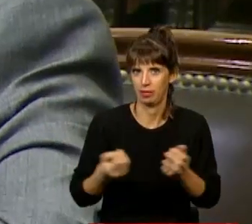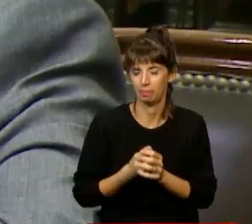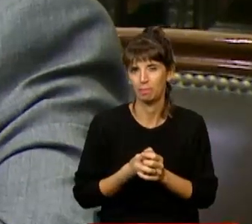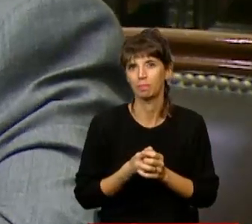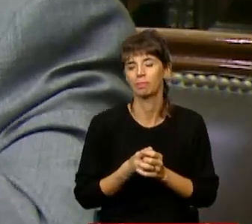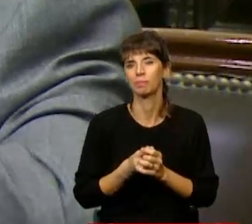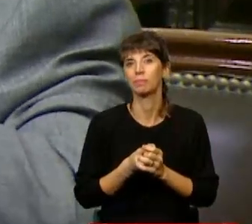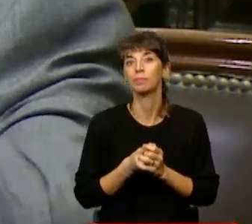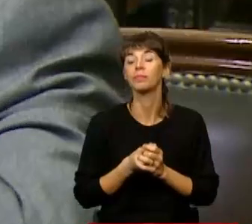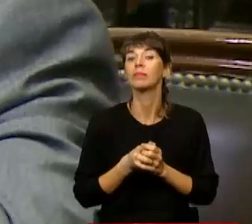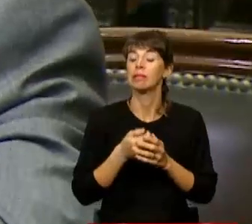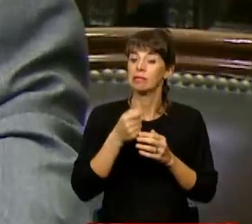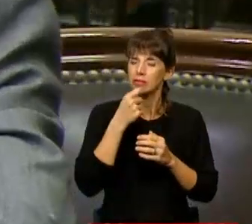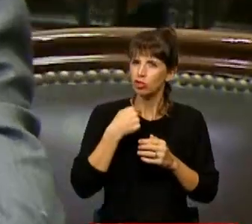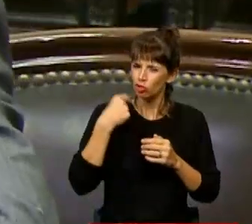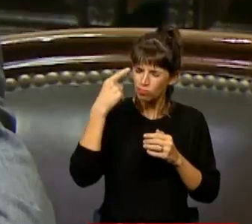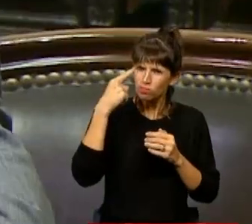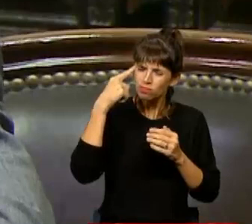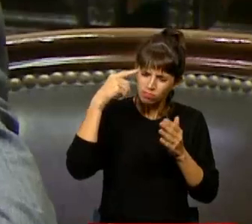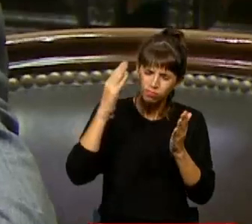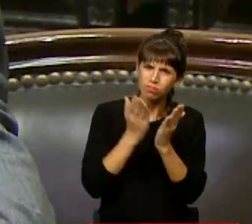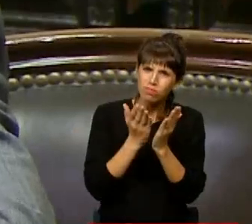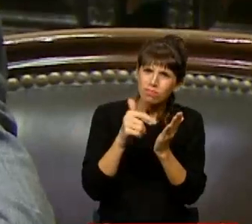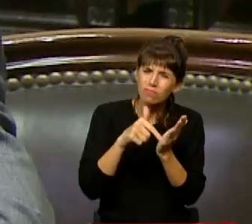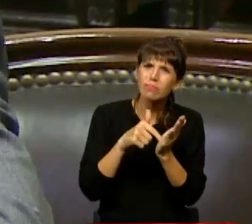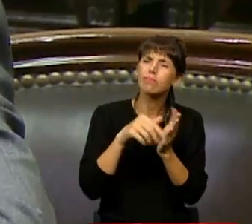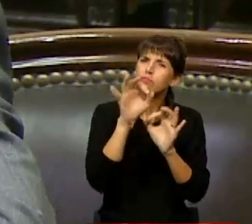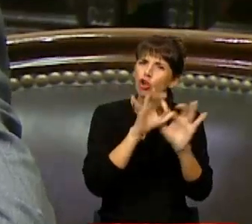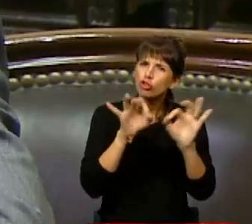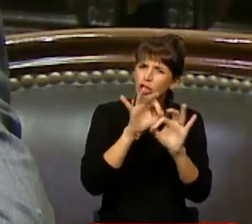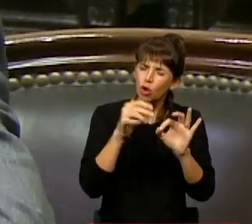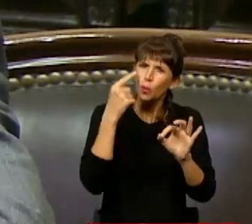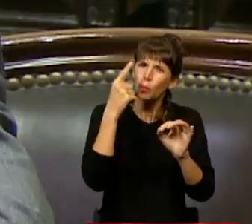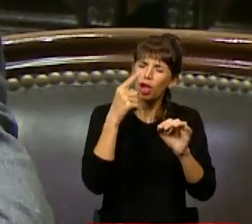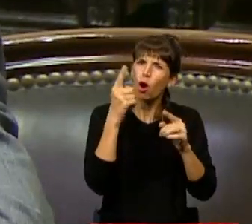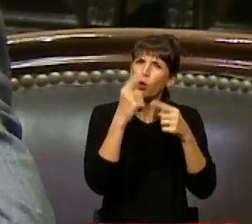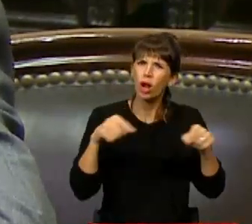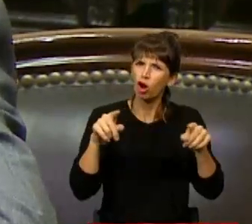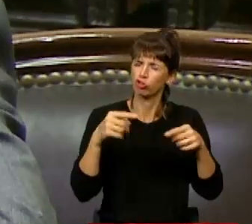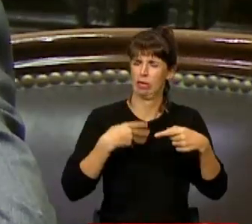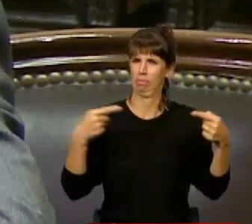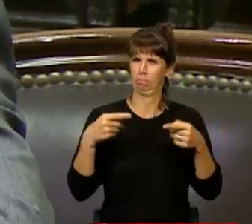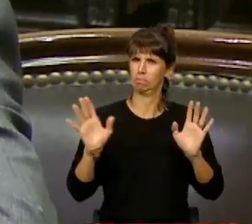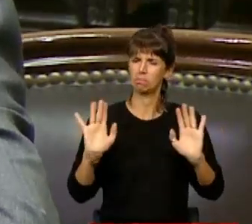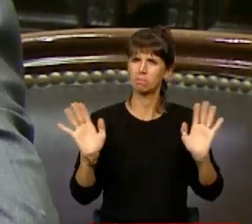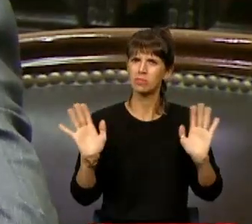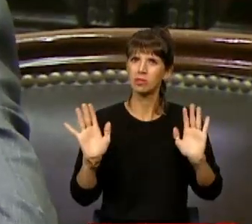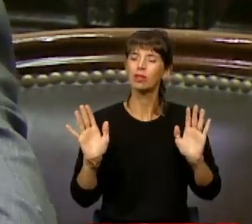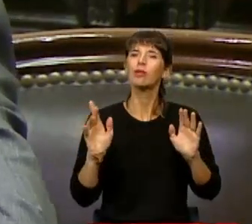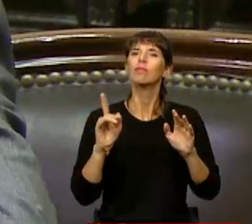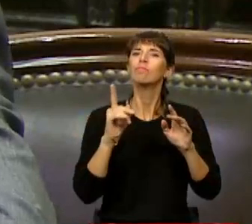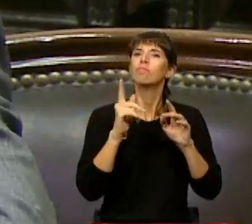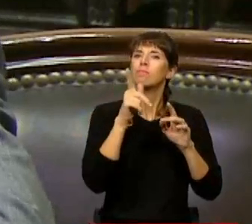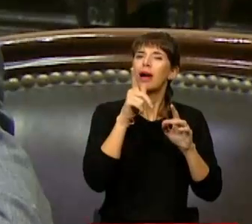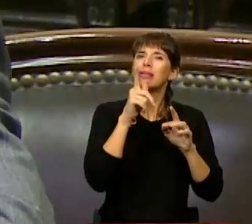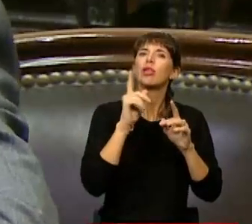Por empezar, cuando yo analizo este proyecto, veo que hay algo que aparece como inaceptable y también ya se ha marcado, que se haya metido en la misma bolsa,